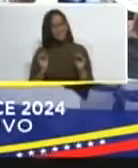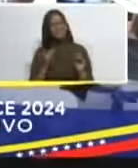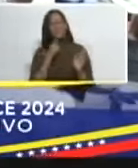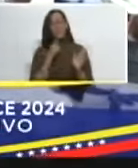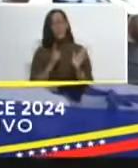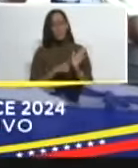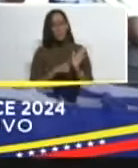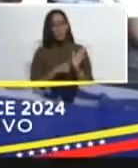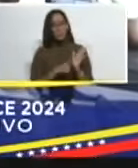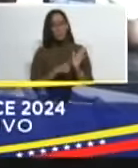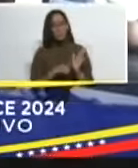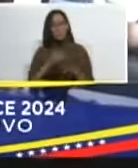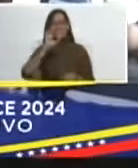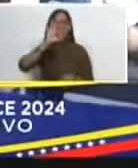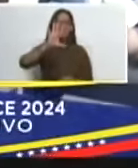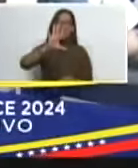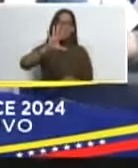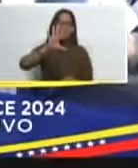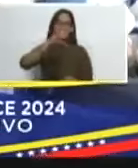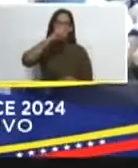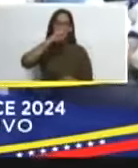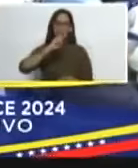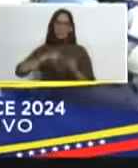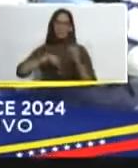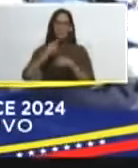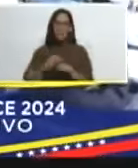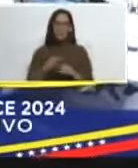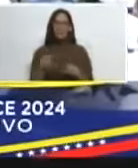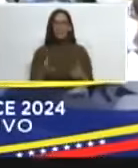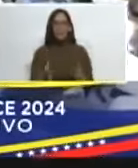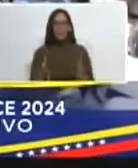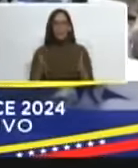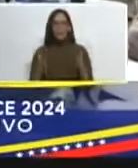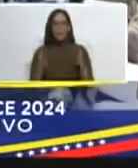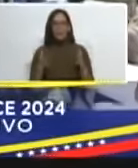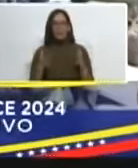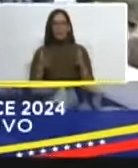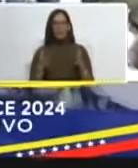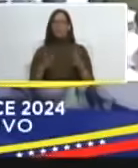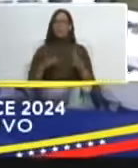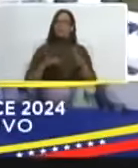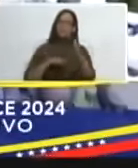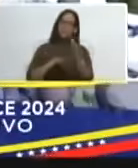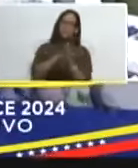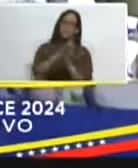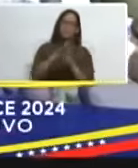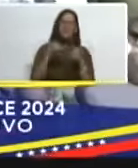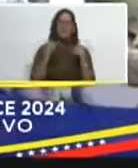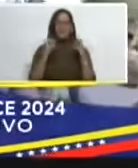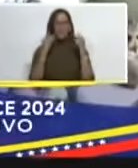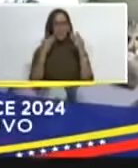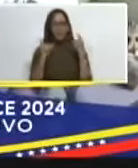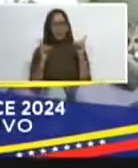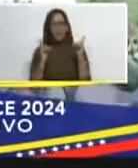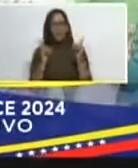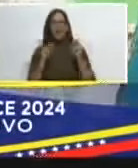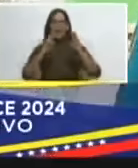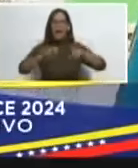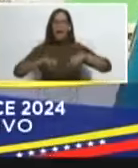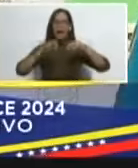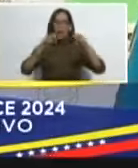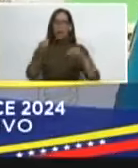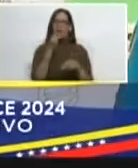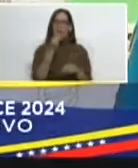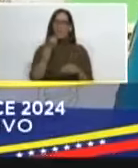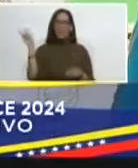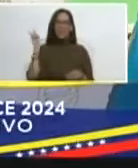cumplirse. 5 años después hemos logrado un paso gigante para la independencia agroalimentaria